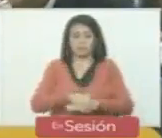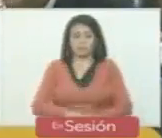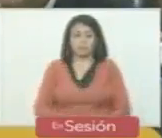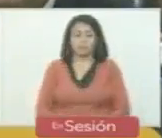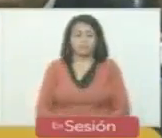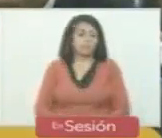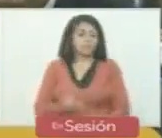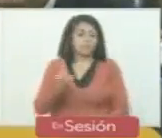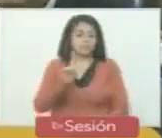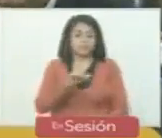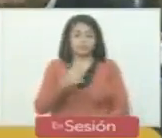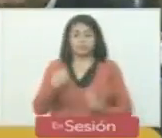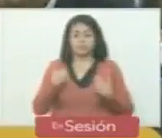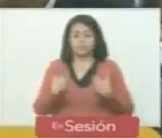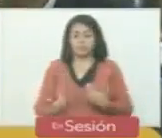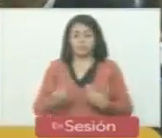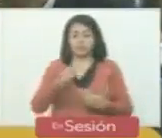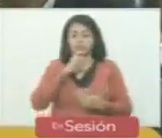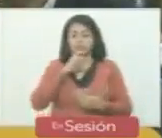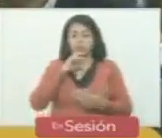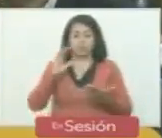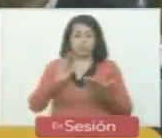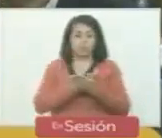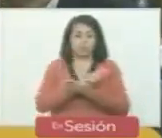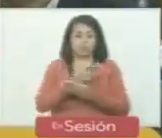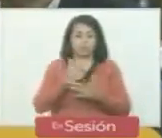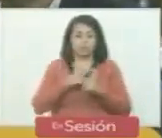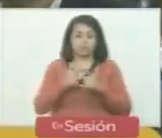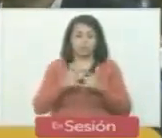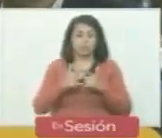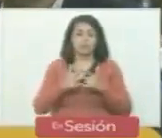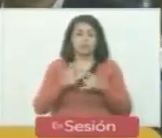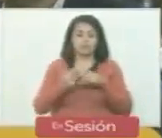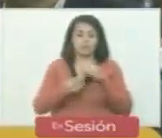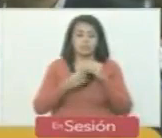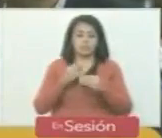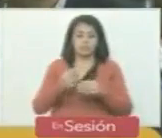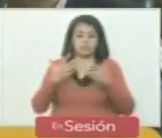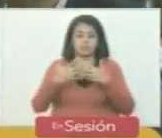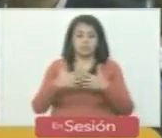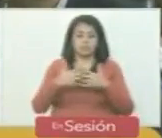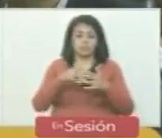No les basta el oro que se llevaron, la plata que se llevaron